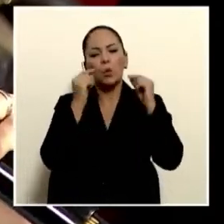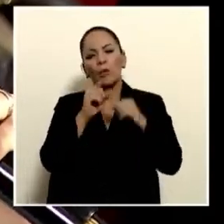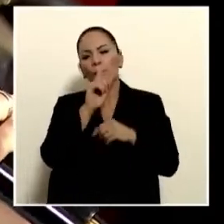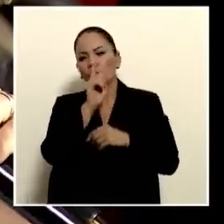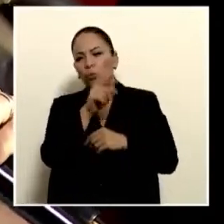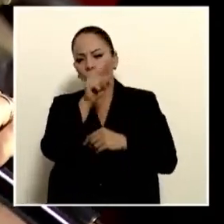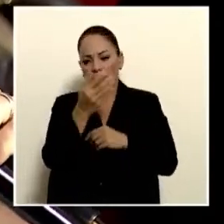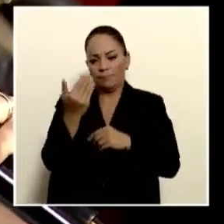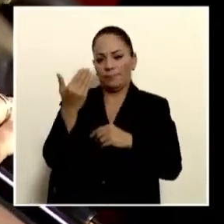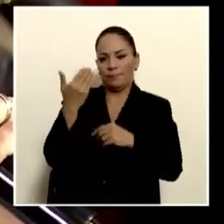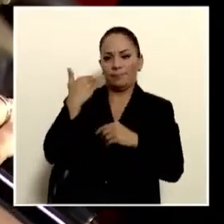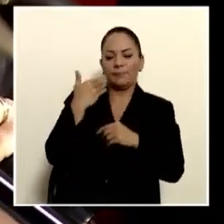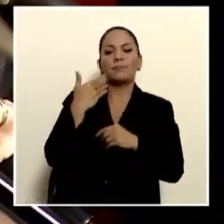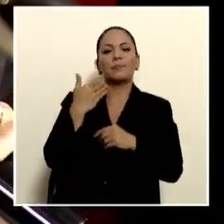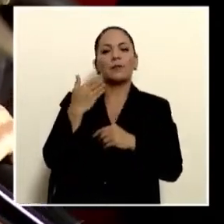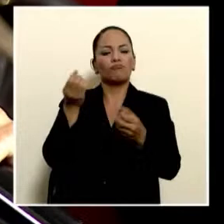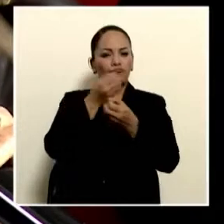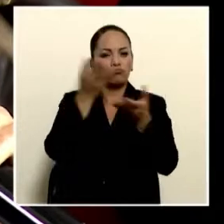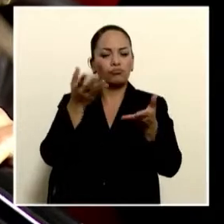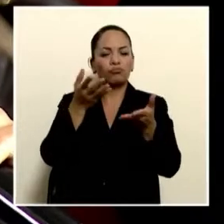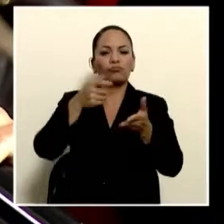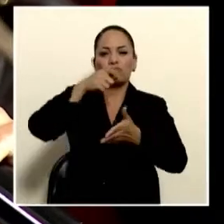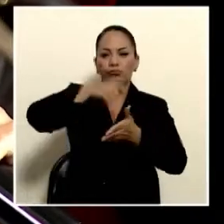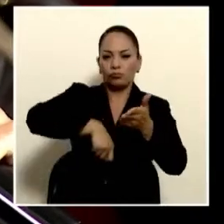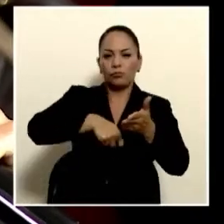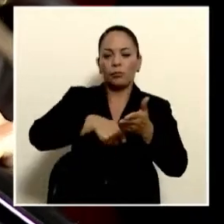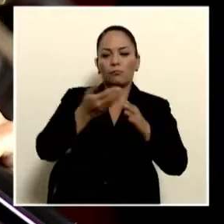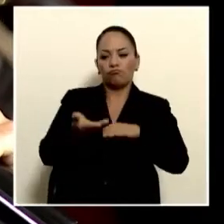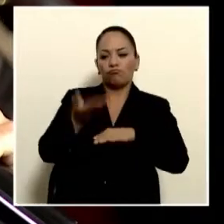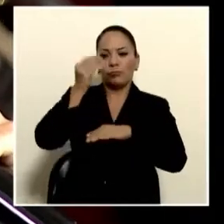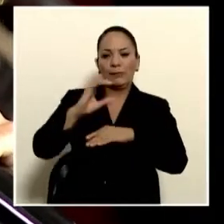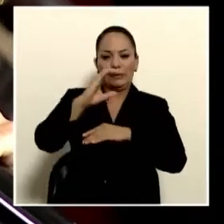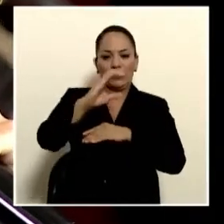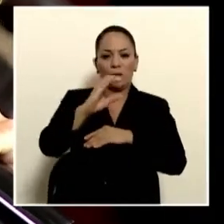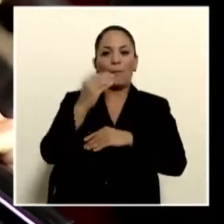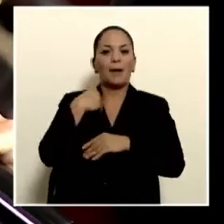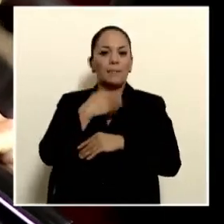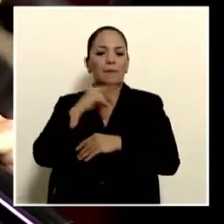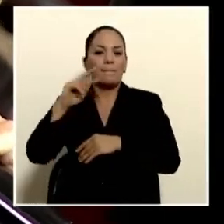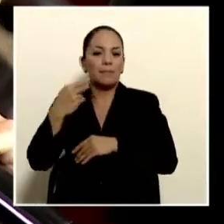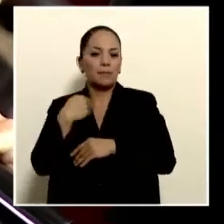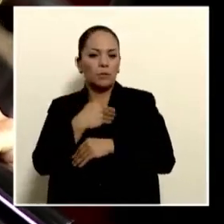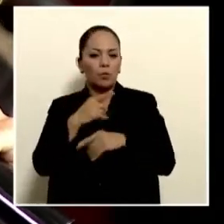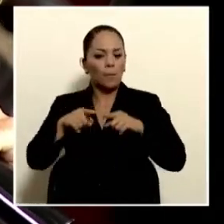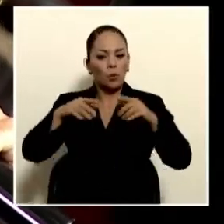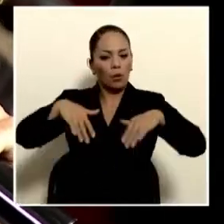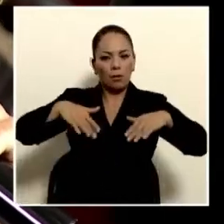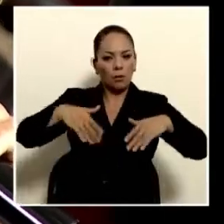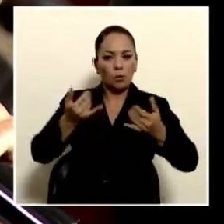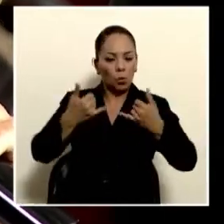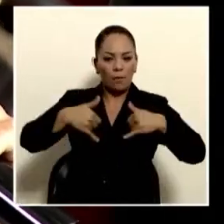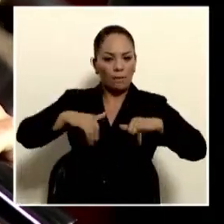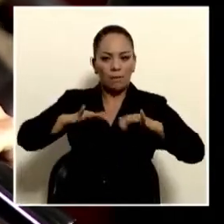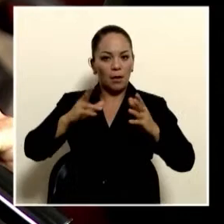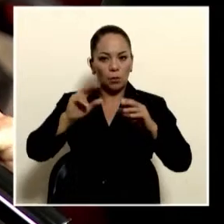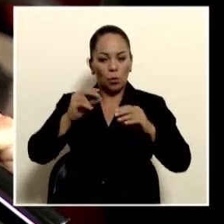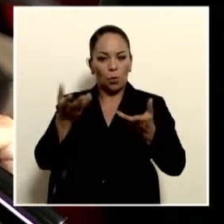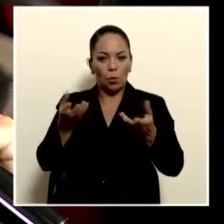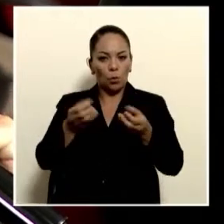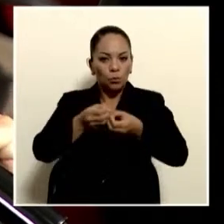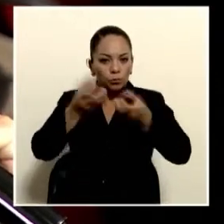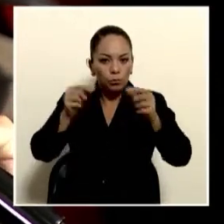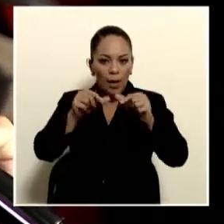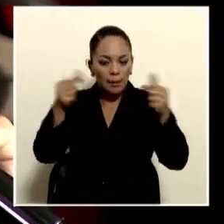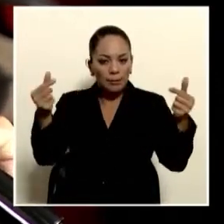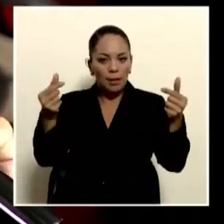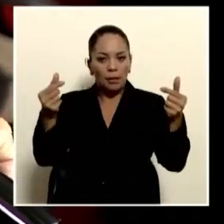semana usted anunció y firmó el decreto del aumento salarial para ministros y viceministros, pero todavía no, creo que no se ha publicado en la